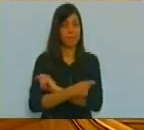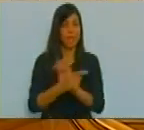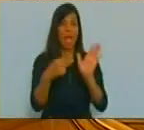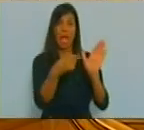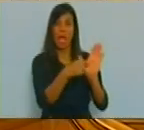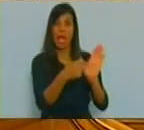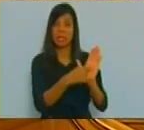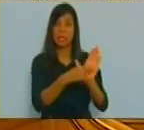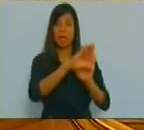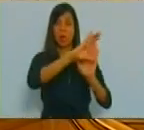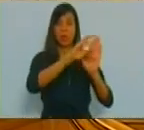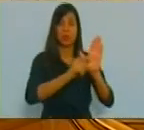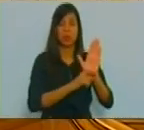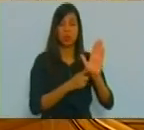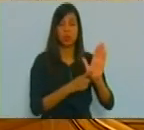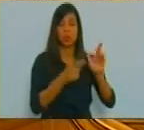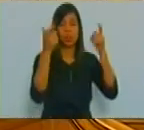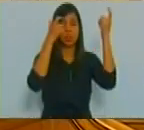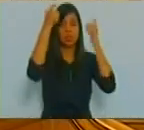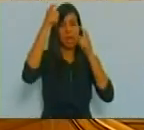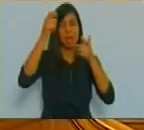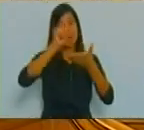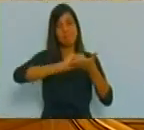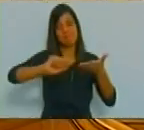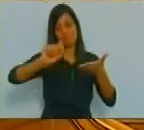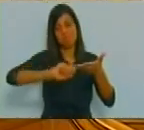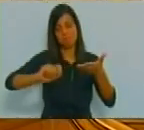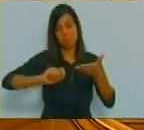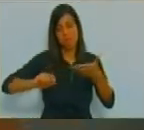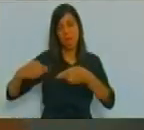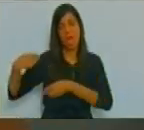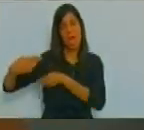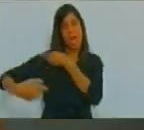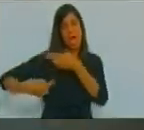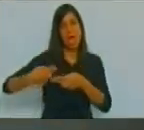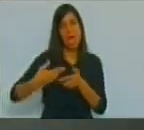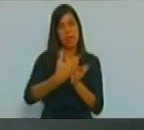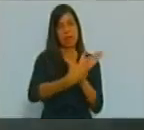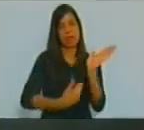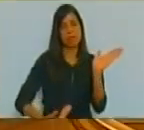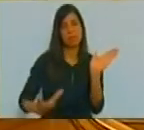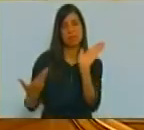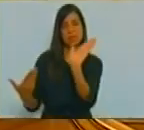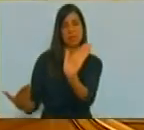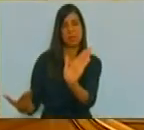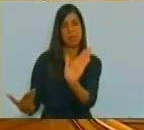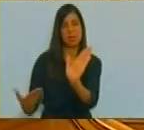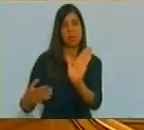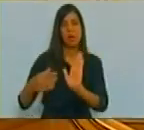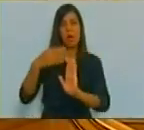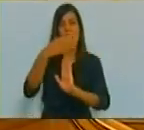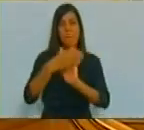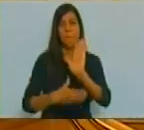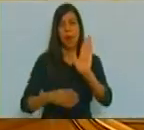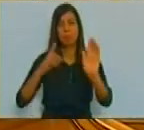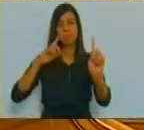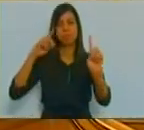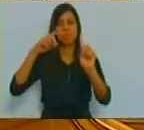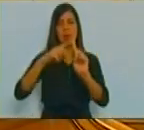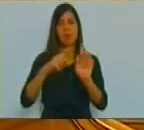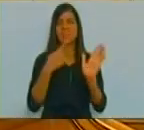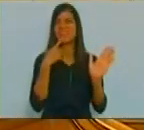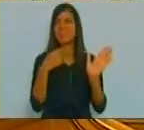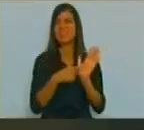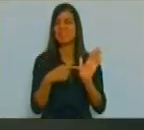que nos dejó como herencia histórica nuestro amado comandante chávez y en su primer gran objetivo establece